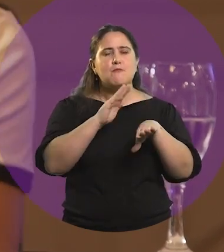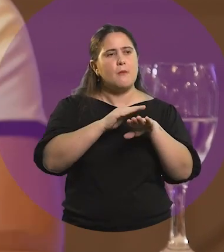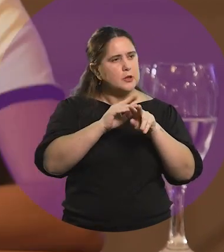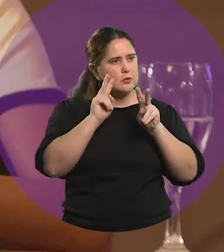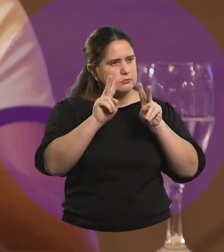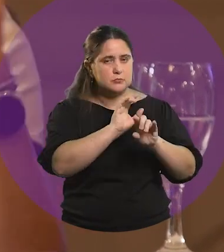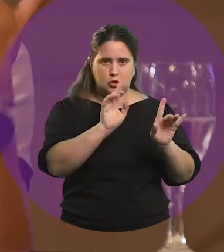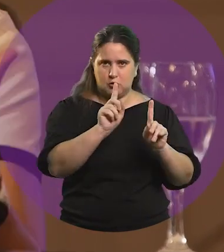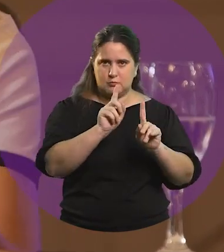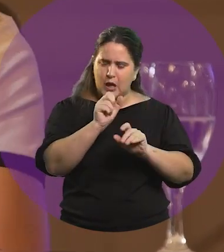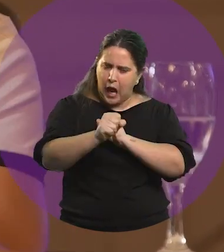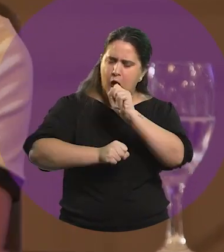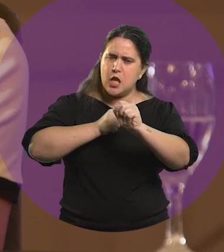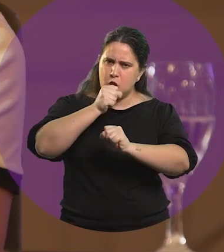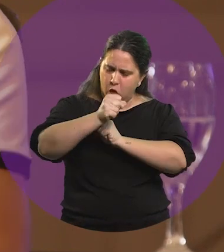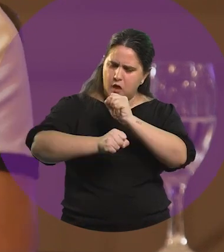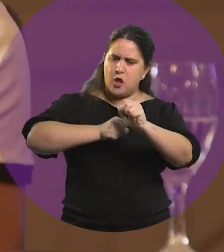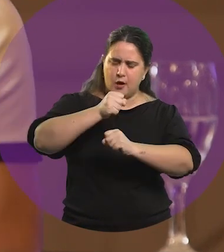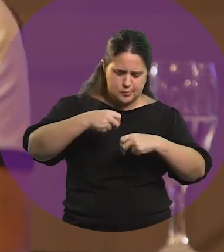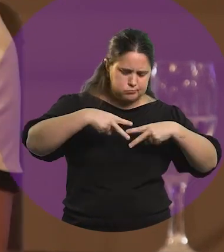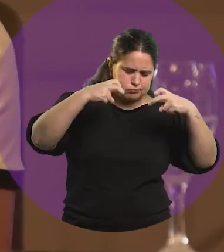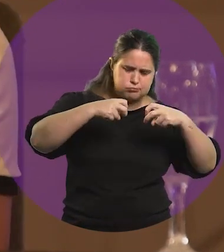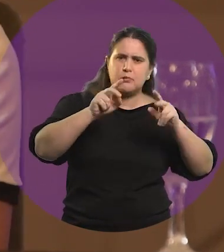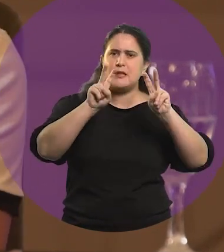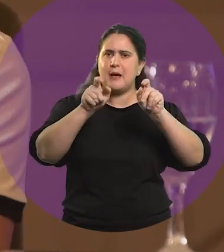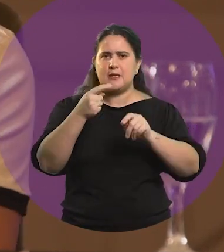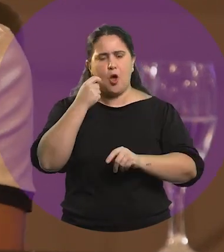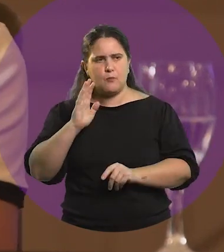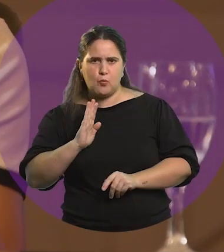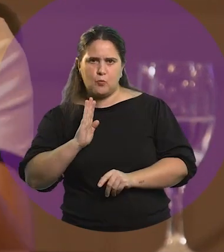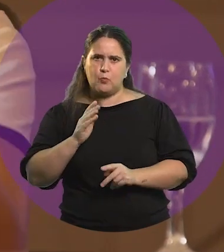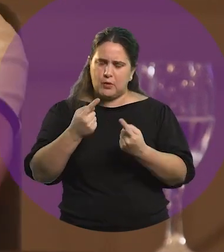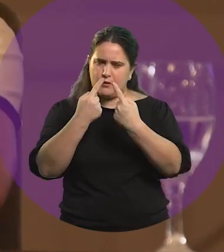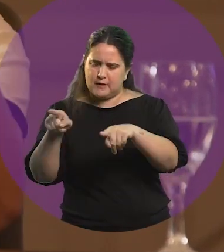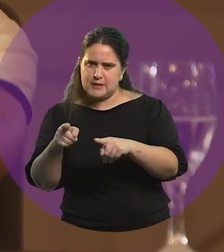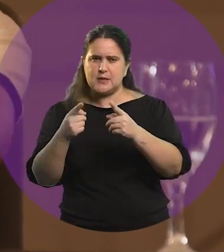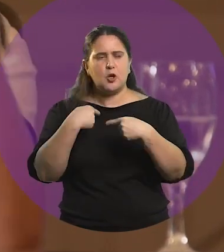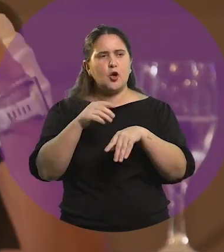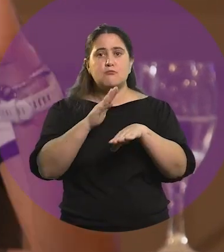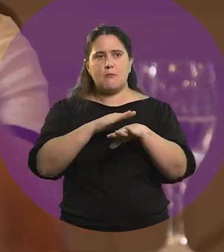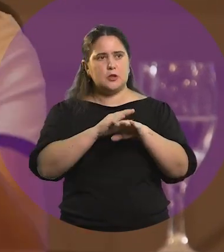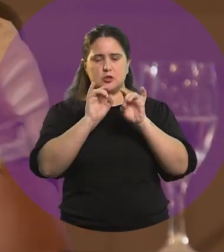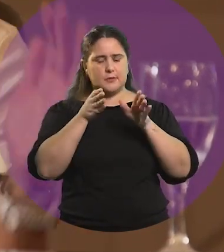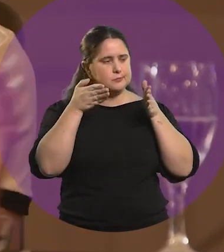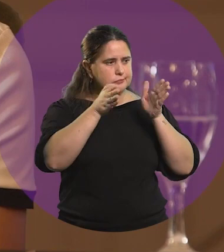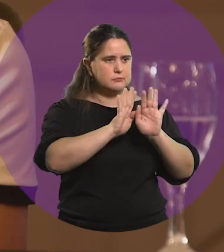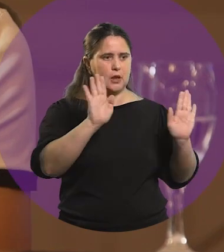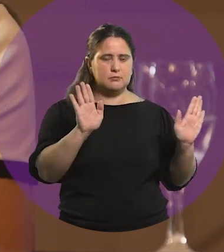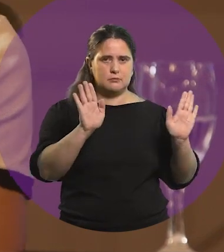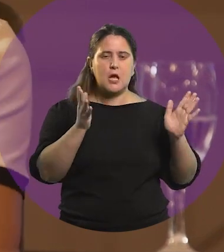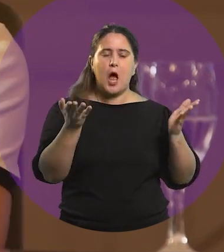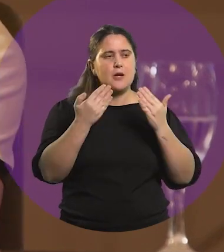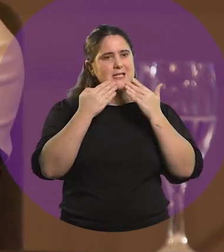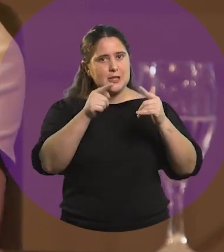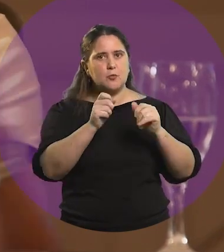fotos. Nosotros venimos hace años monitoreando el tema de género, no es la primera vez que miramos indicadores, pero veíamos como capturas medias inconexas. Esto